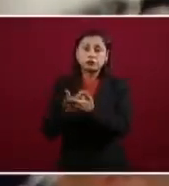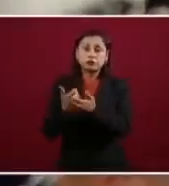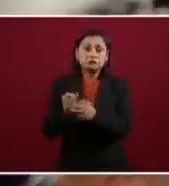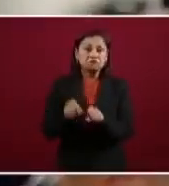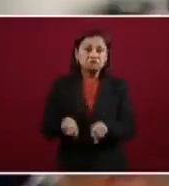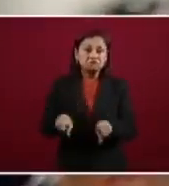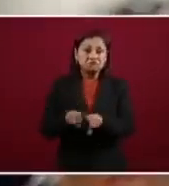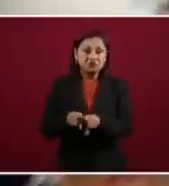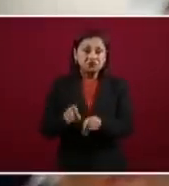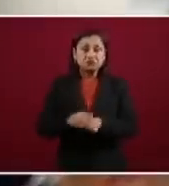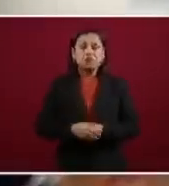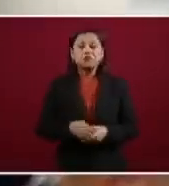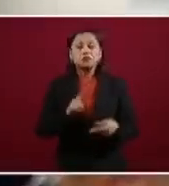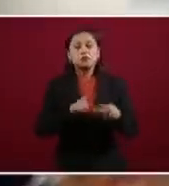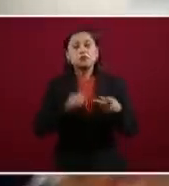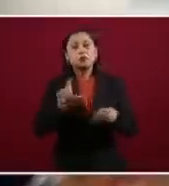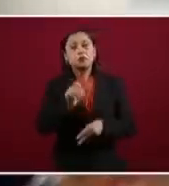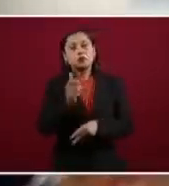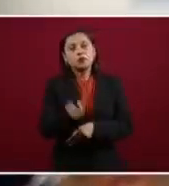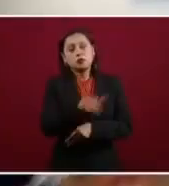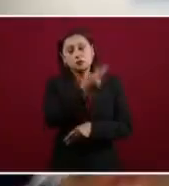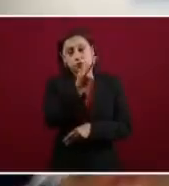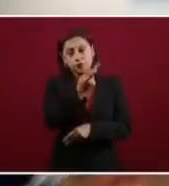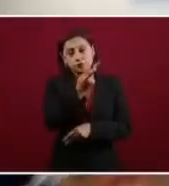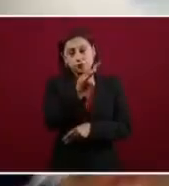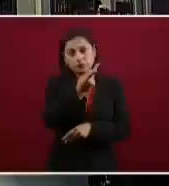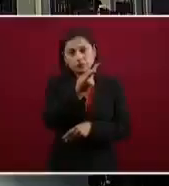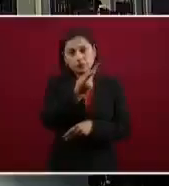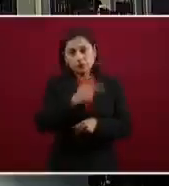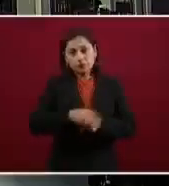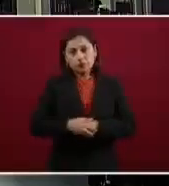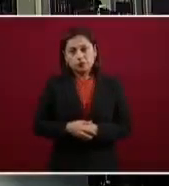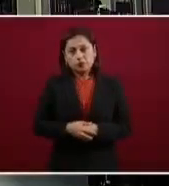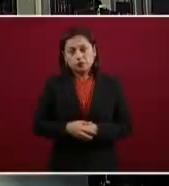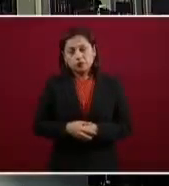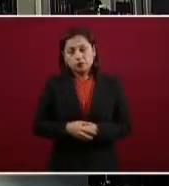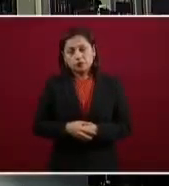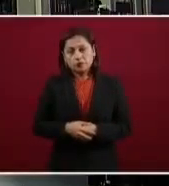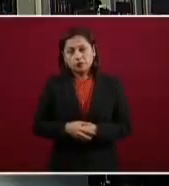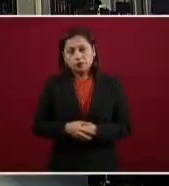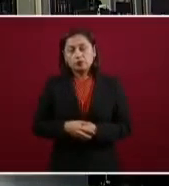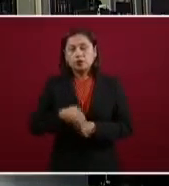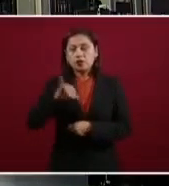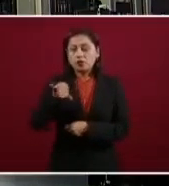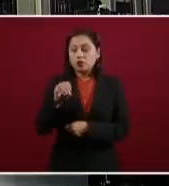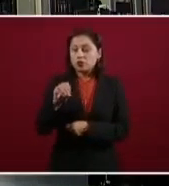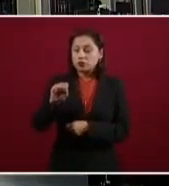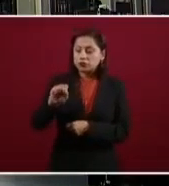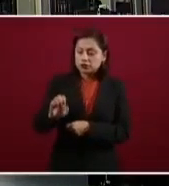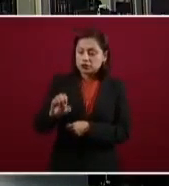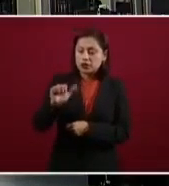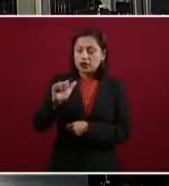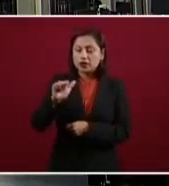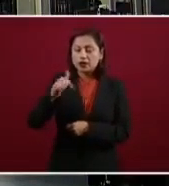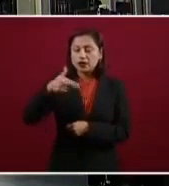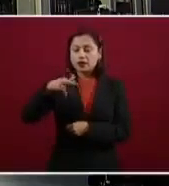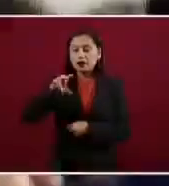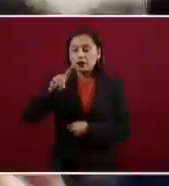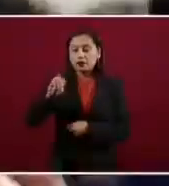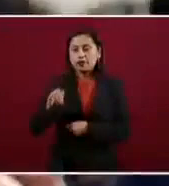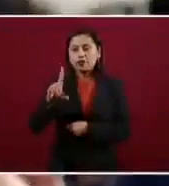segunda pregunta señor presidente el ciudadano josé alejandro lora serna en días atrás